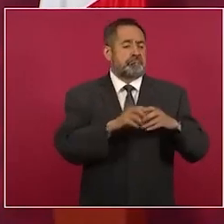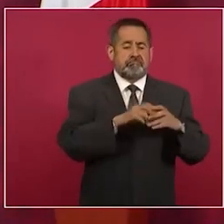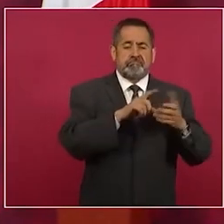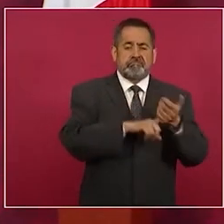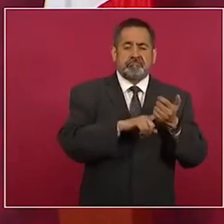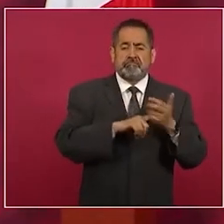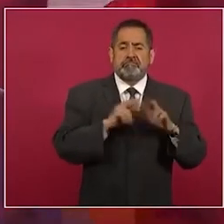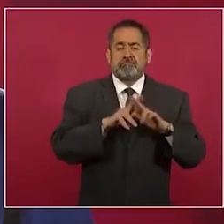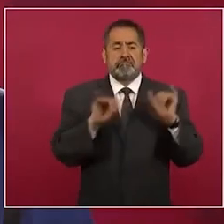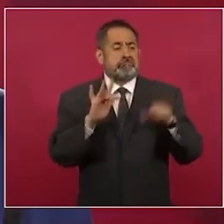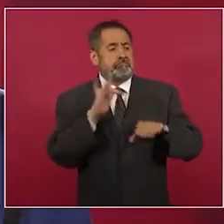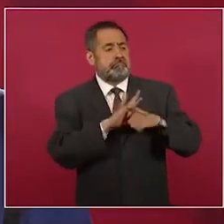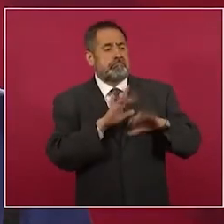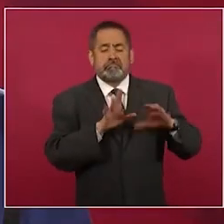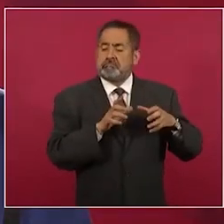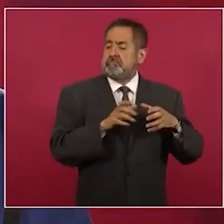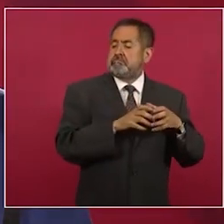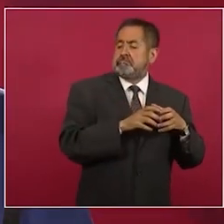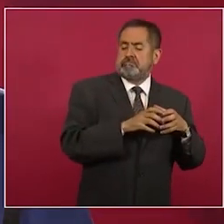nuestros adversarios.